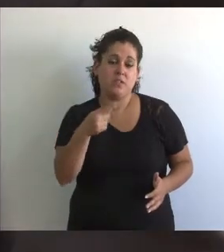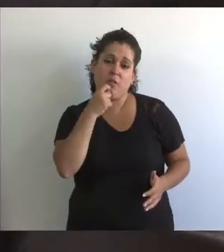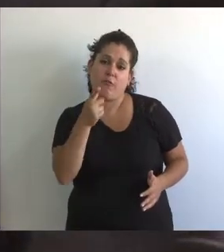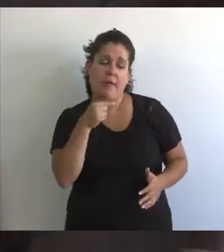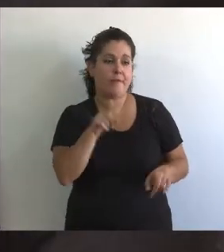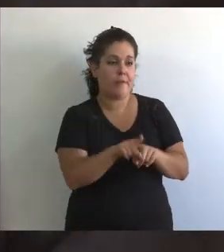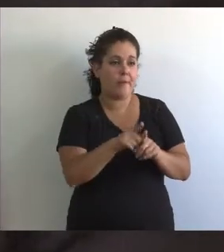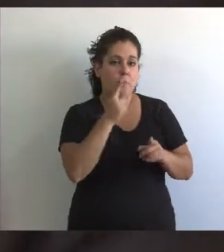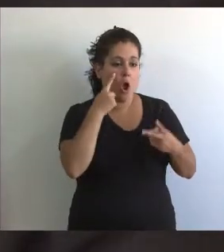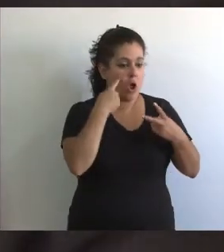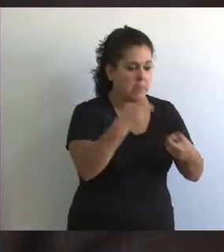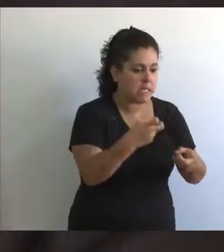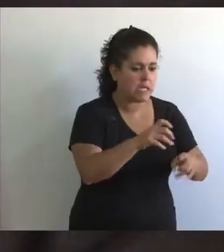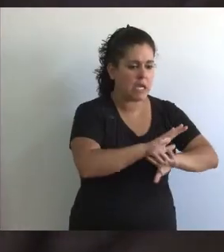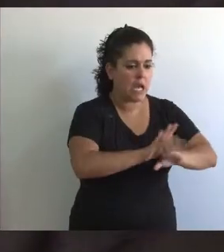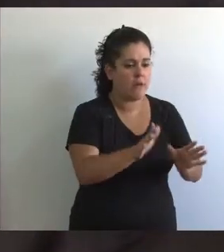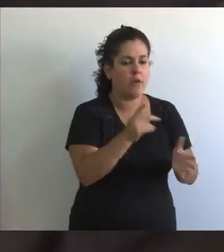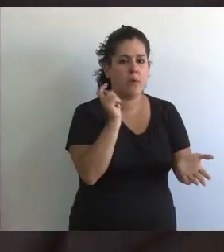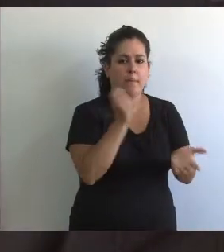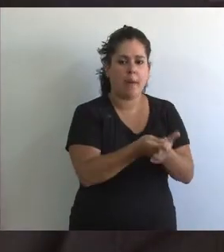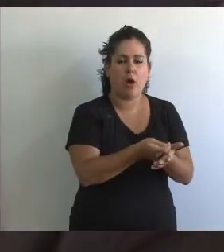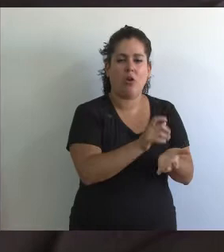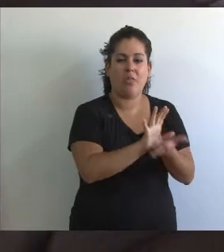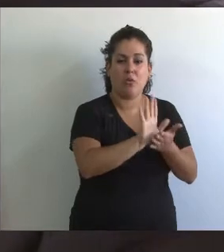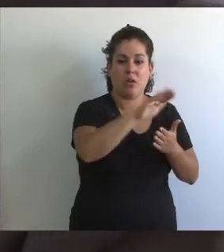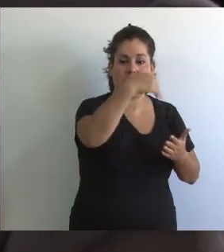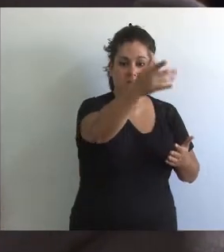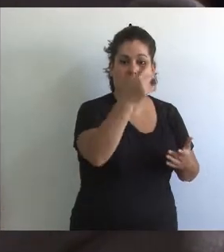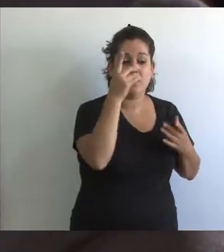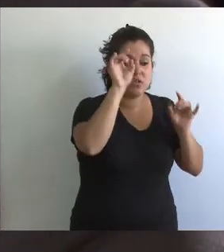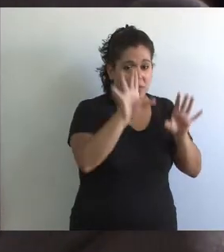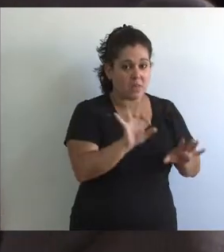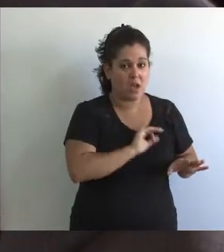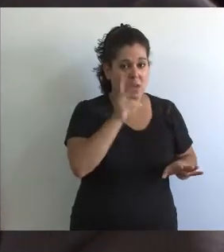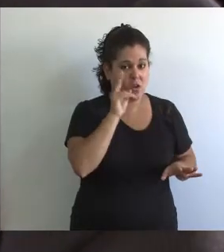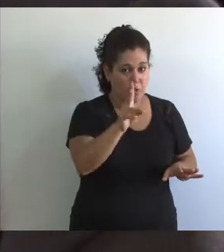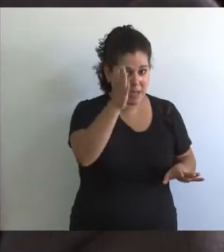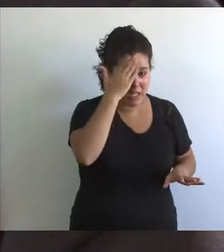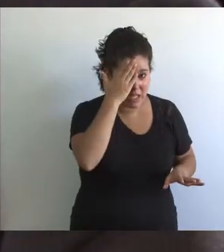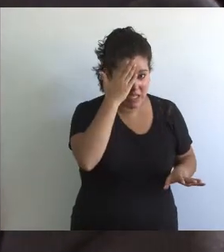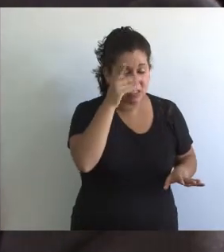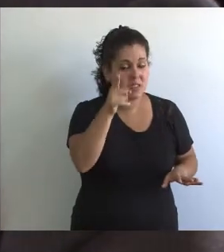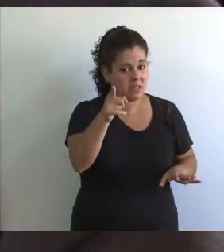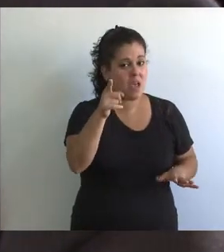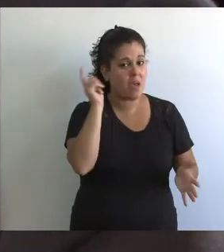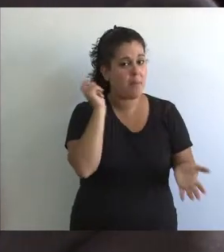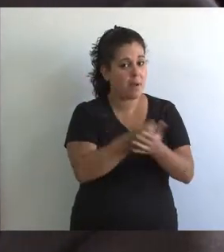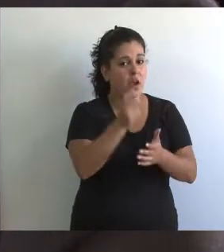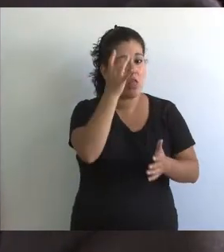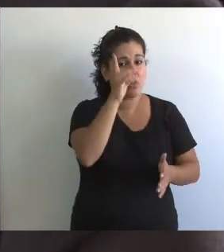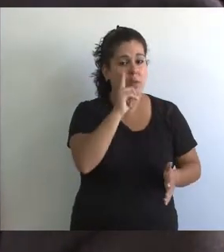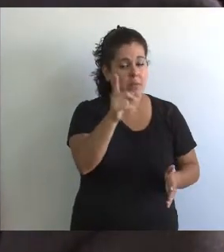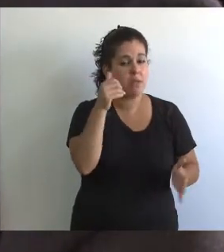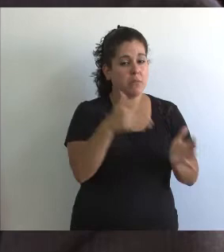suspender mientras investigamos el pago de la deuda externa, porque solo en el 2015 la deuda externa se lleva